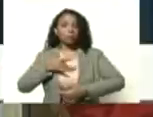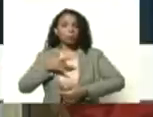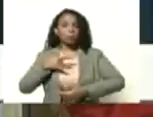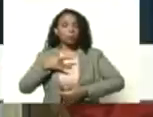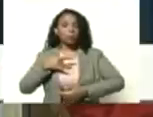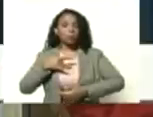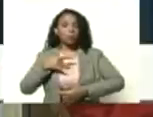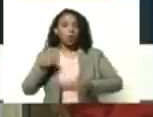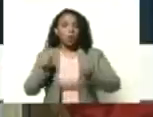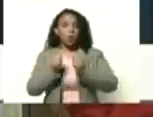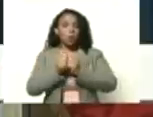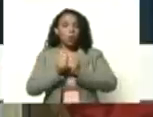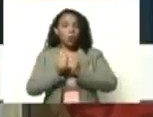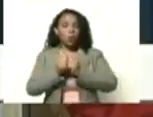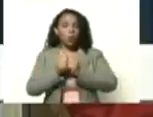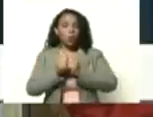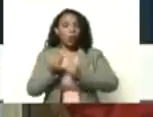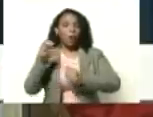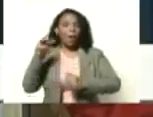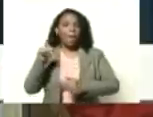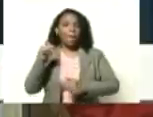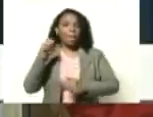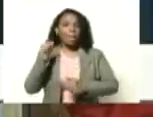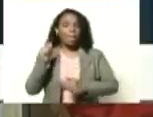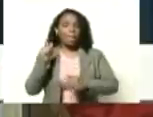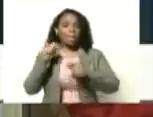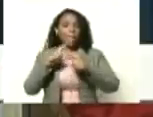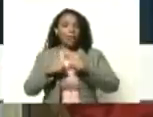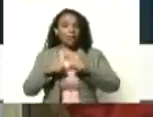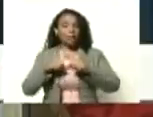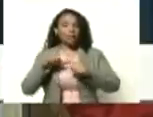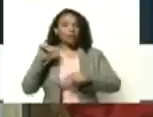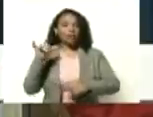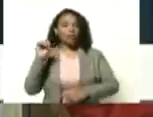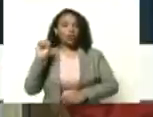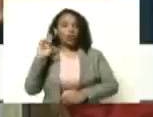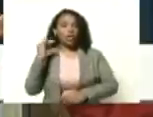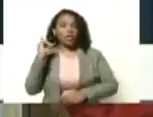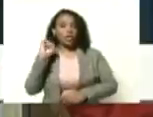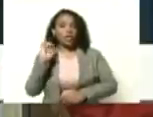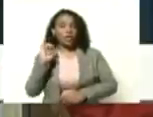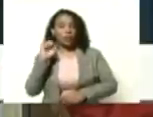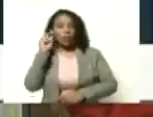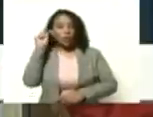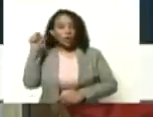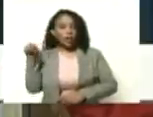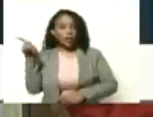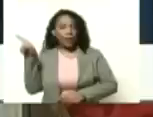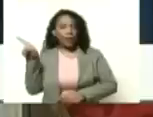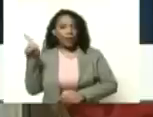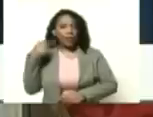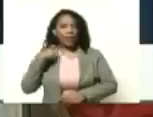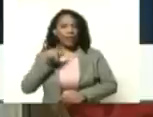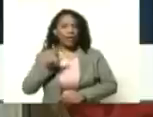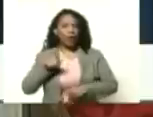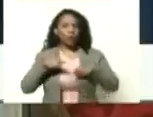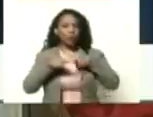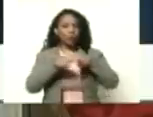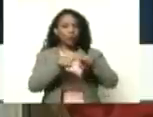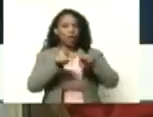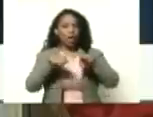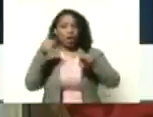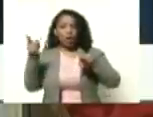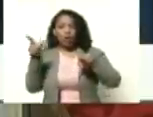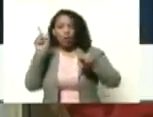con max y orisol kumar paralela a la que ésta tenía con el